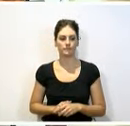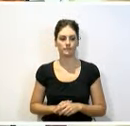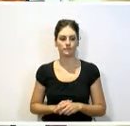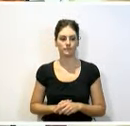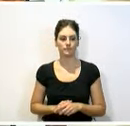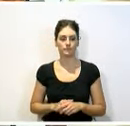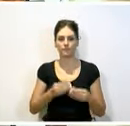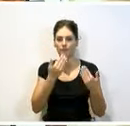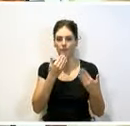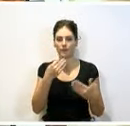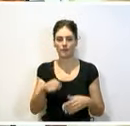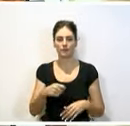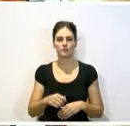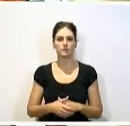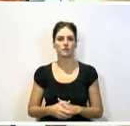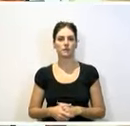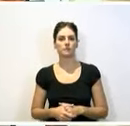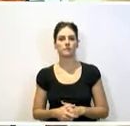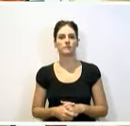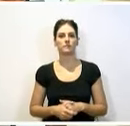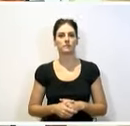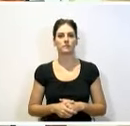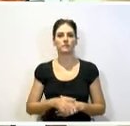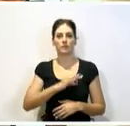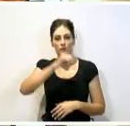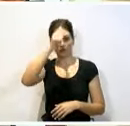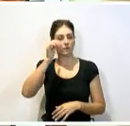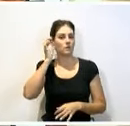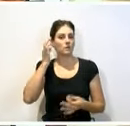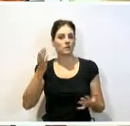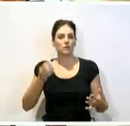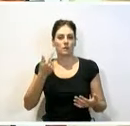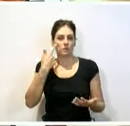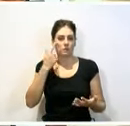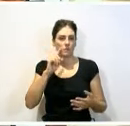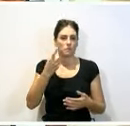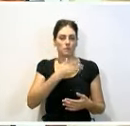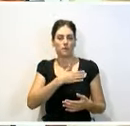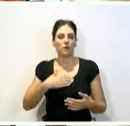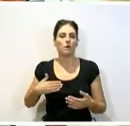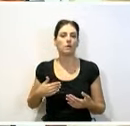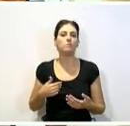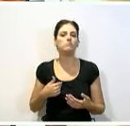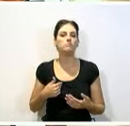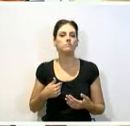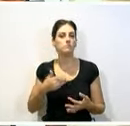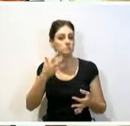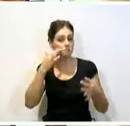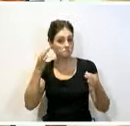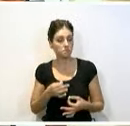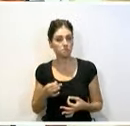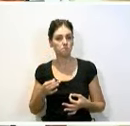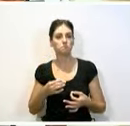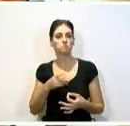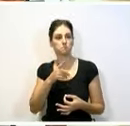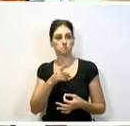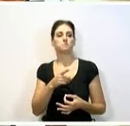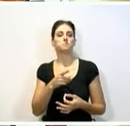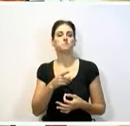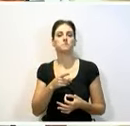Muchas gracias, señora presidenta. Señorías, mire, lo primero que efectivamente me suscitó que usted mantuviera viva